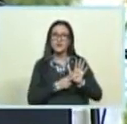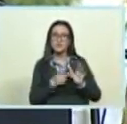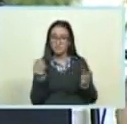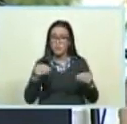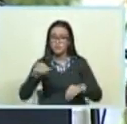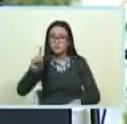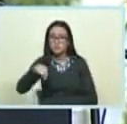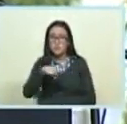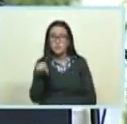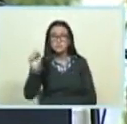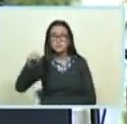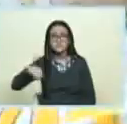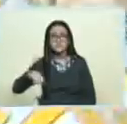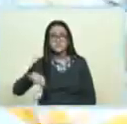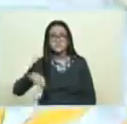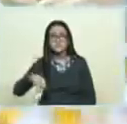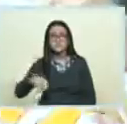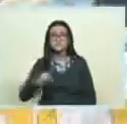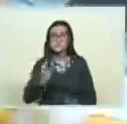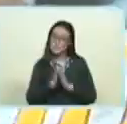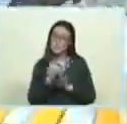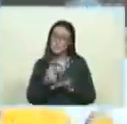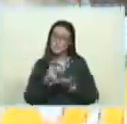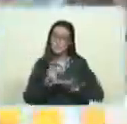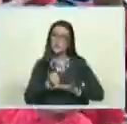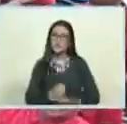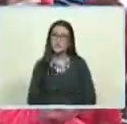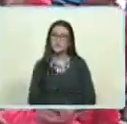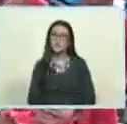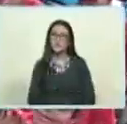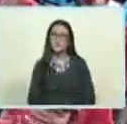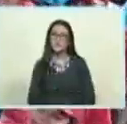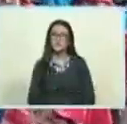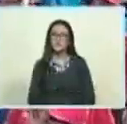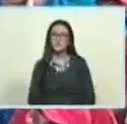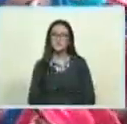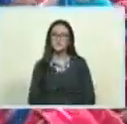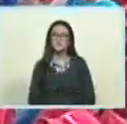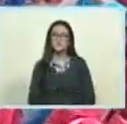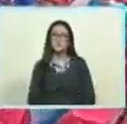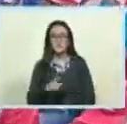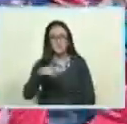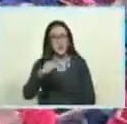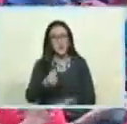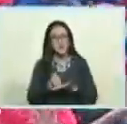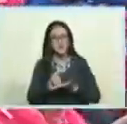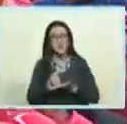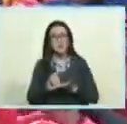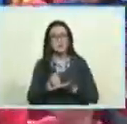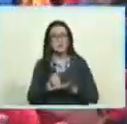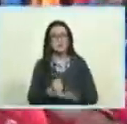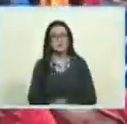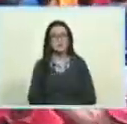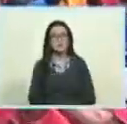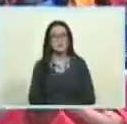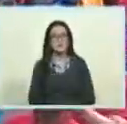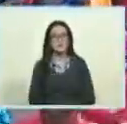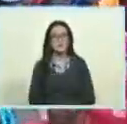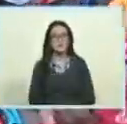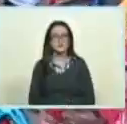de acuerdo? Bueno, ayúdenme. Ayúdenme que yo los ayudaré.